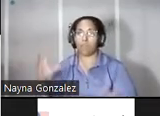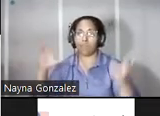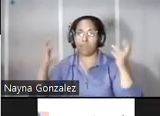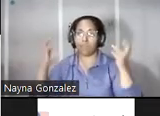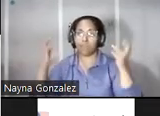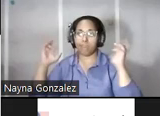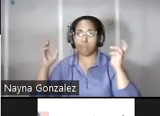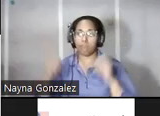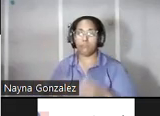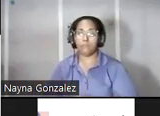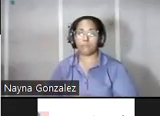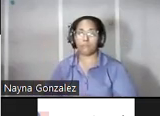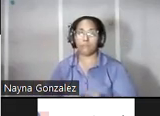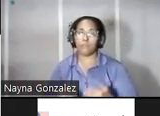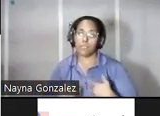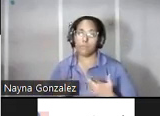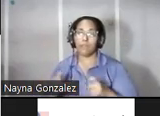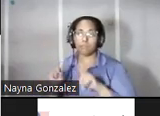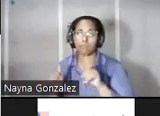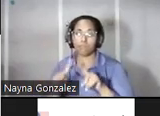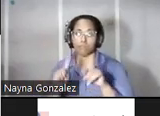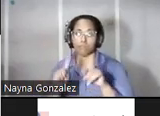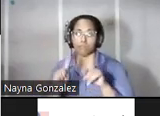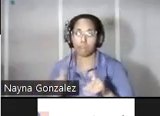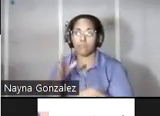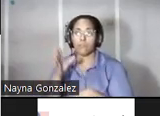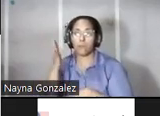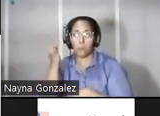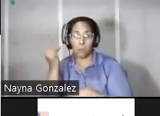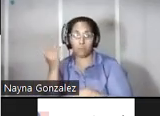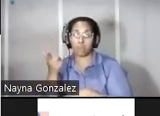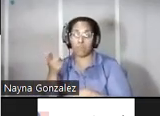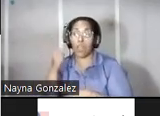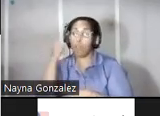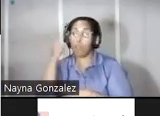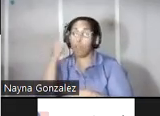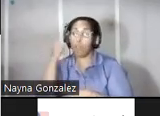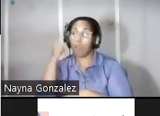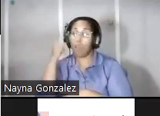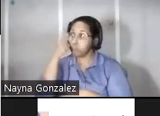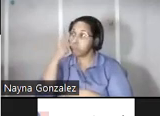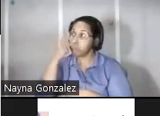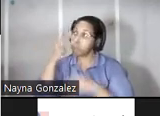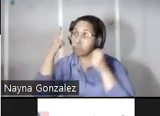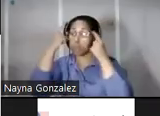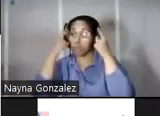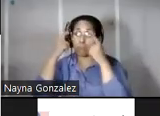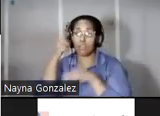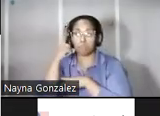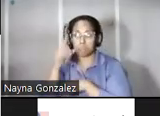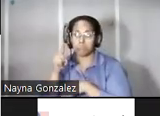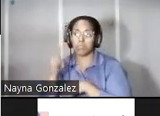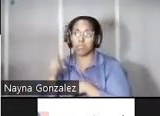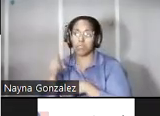locura, lo cual habría que cuestionar debido a la premeditación de la autora para perpetrar